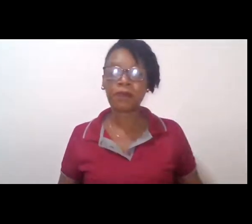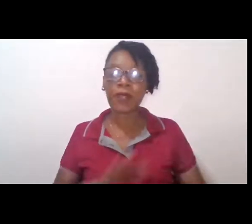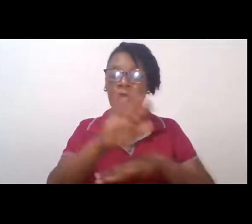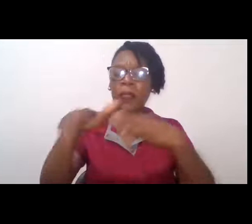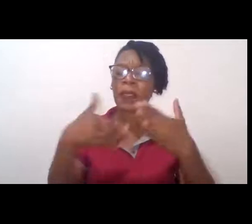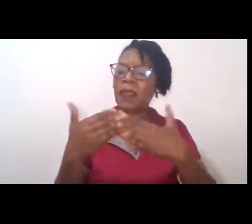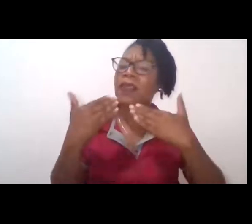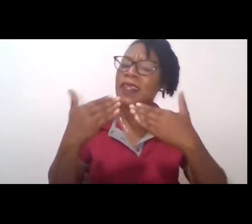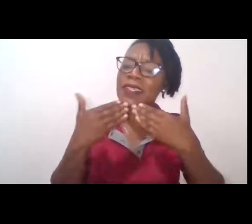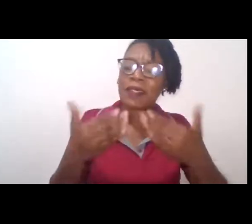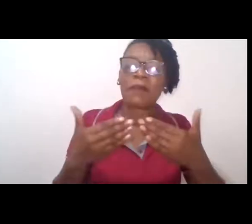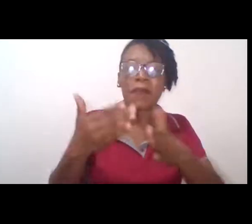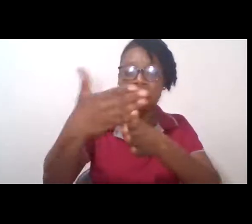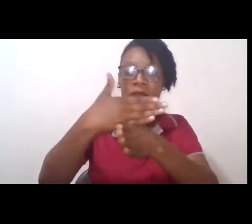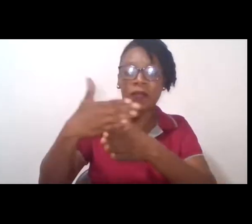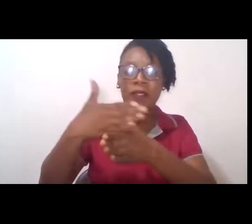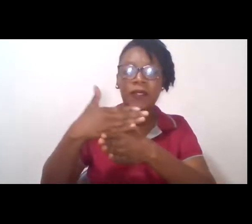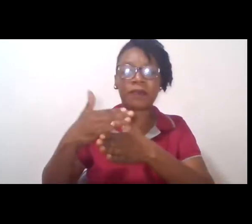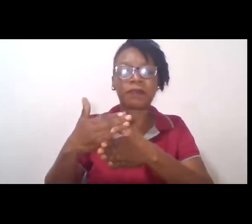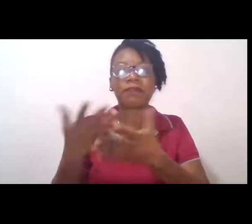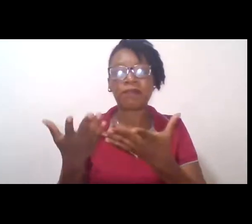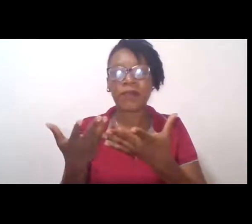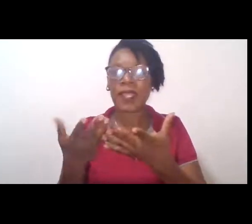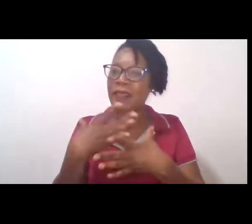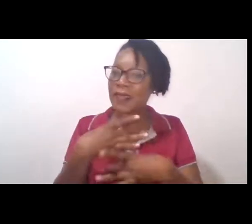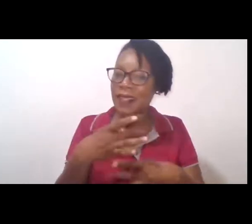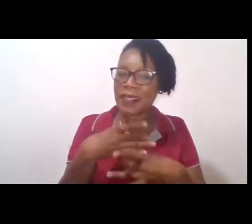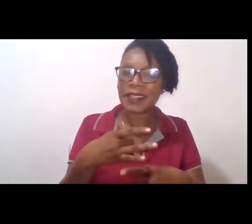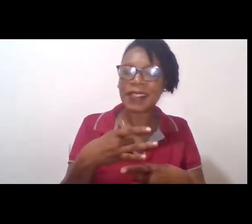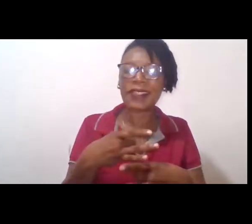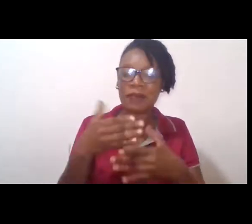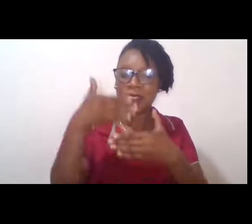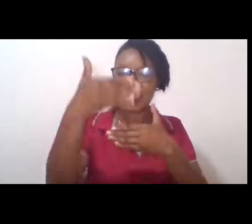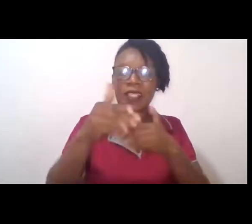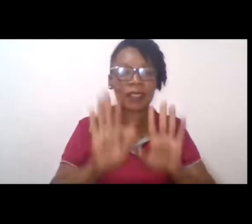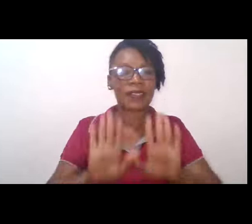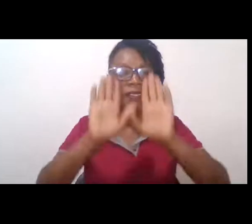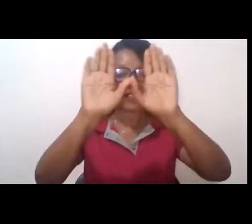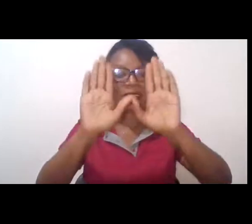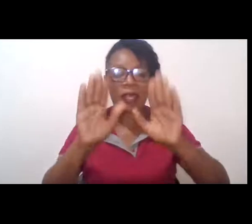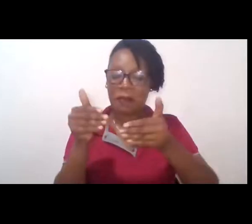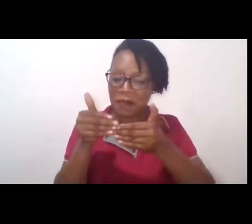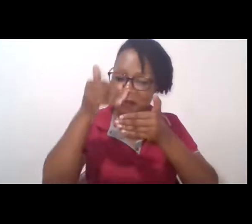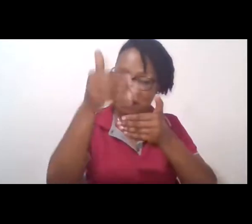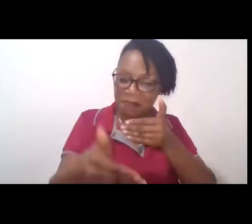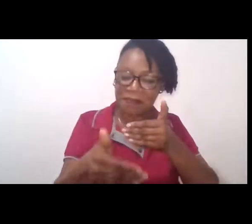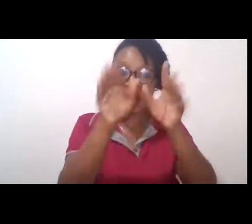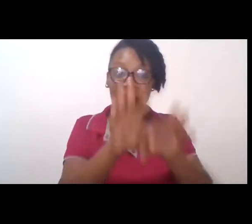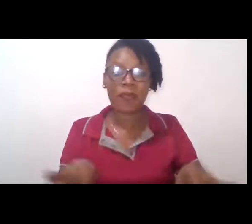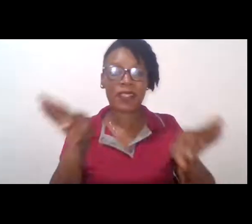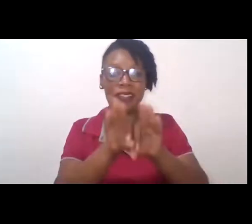¿verdad? Más allá de lo interesante, más allá de lo excelente, más allá de lo